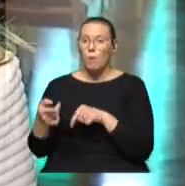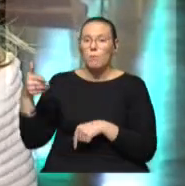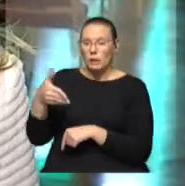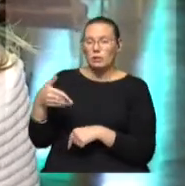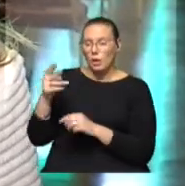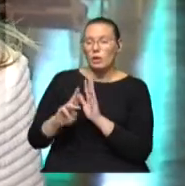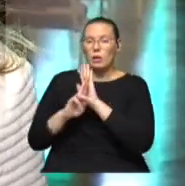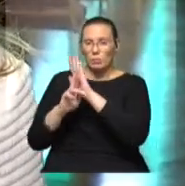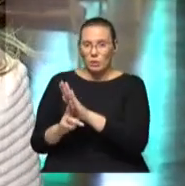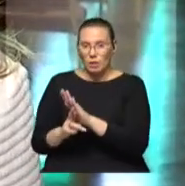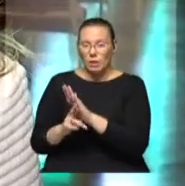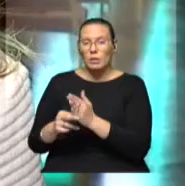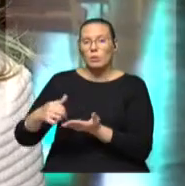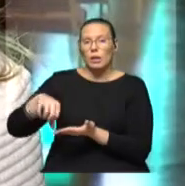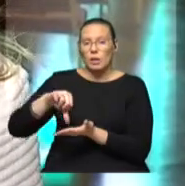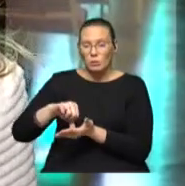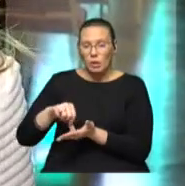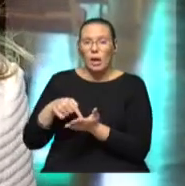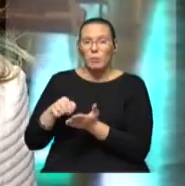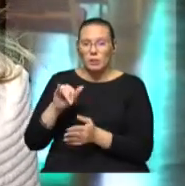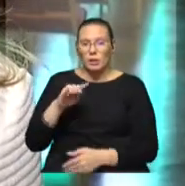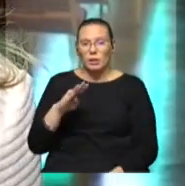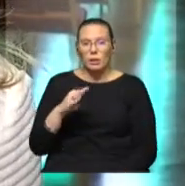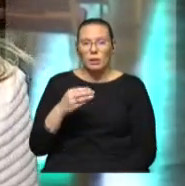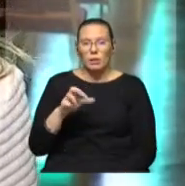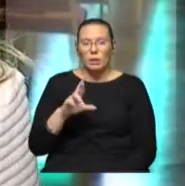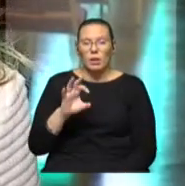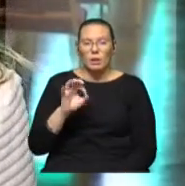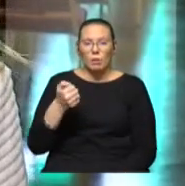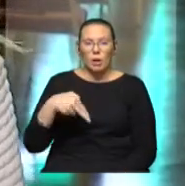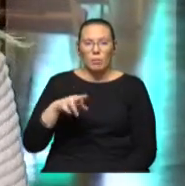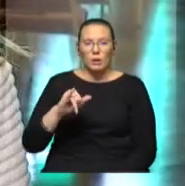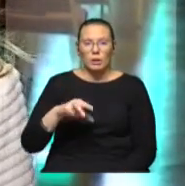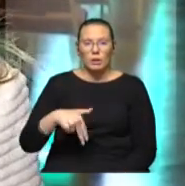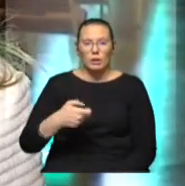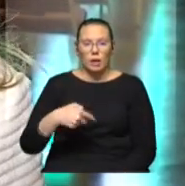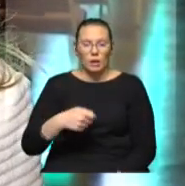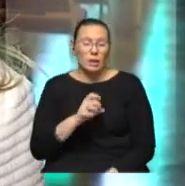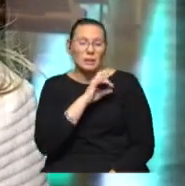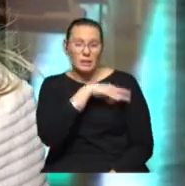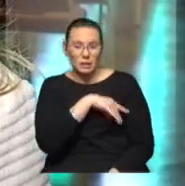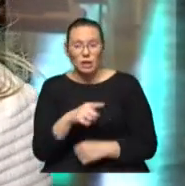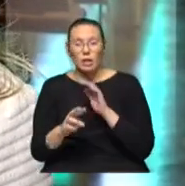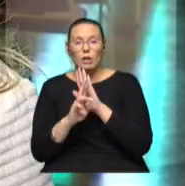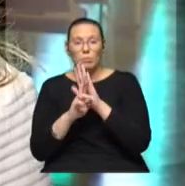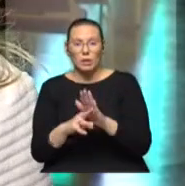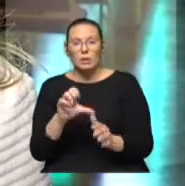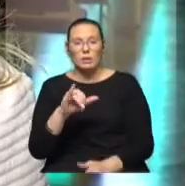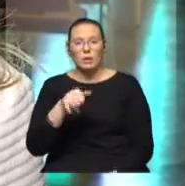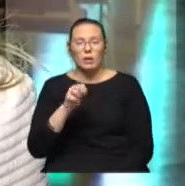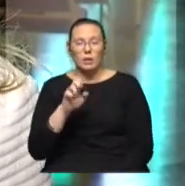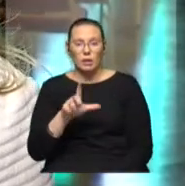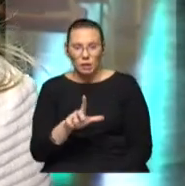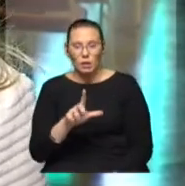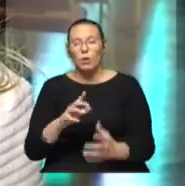una representante de una ciudad capital iberoamericana, en este caso de la comuna de Santiago de Chile, una representante de CEGIL, que es una